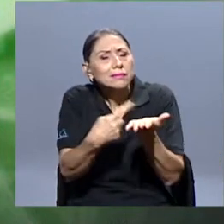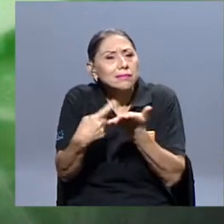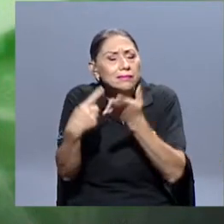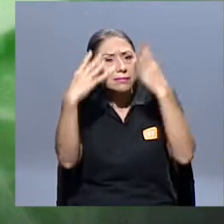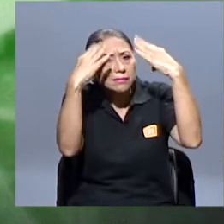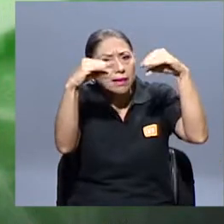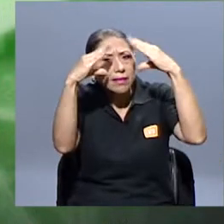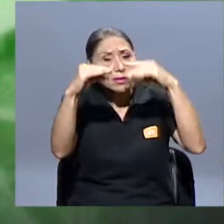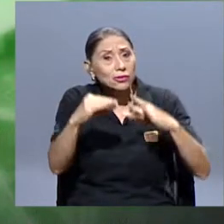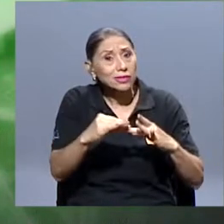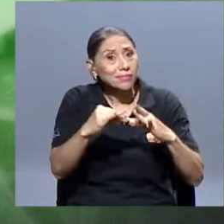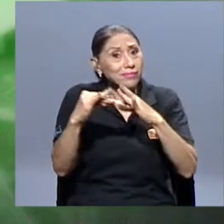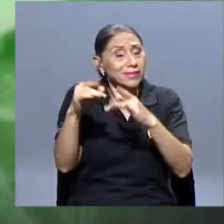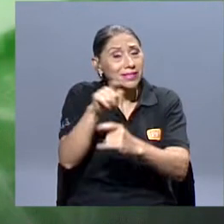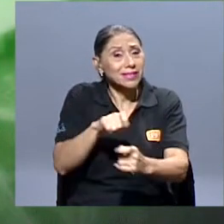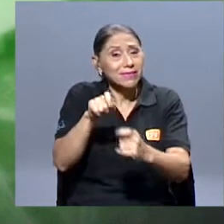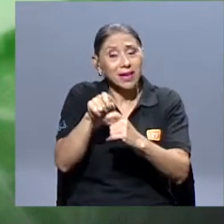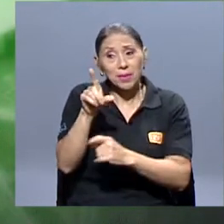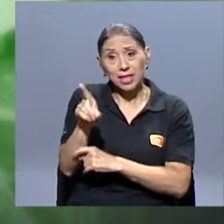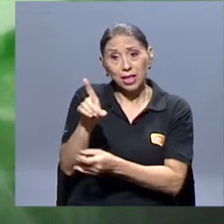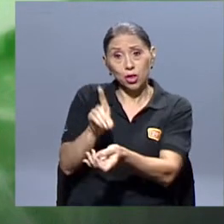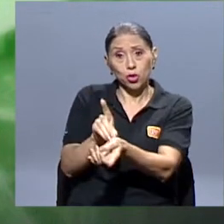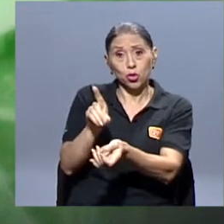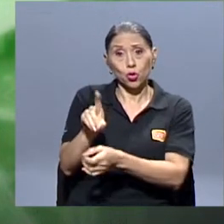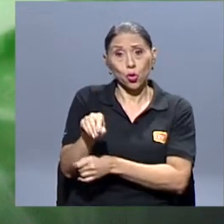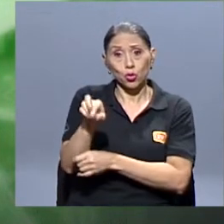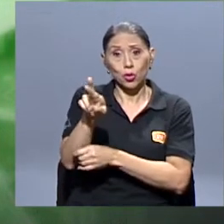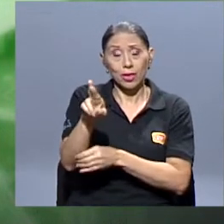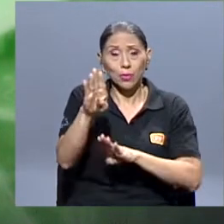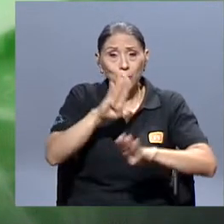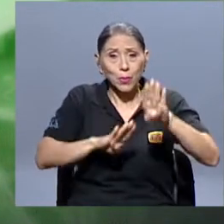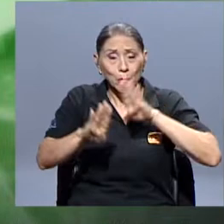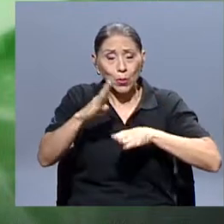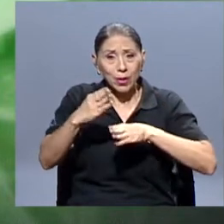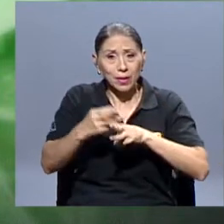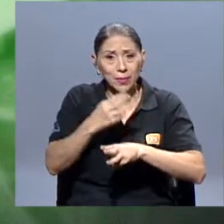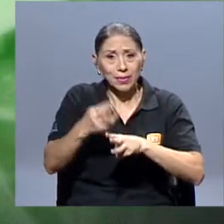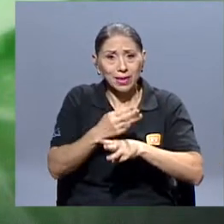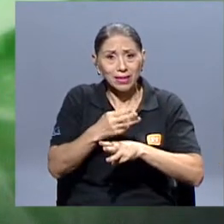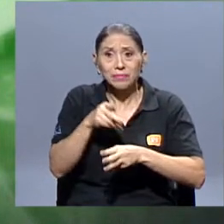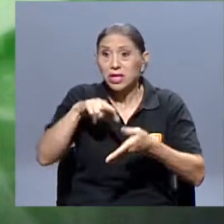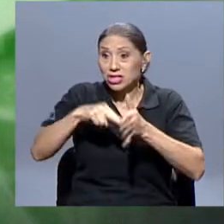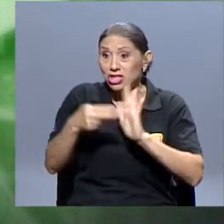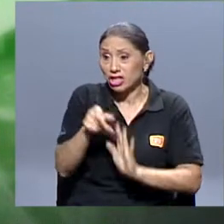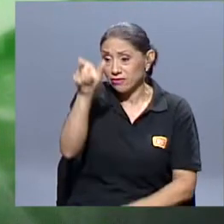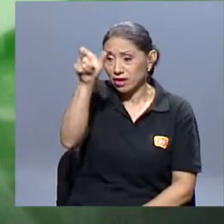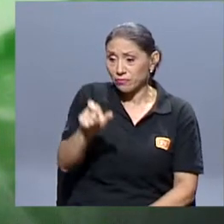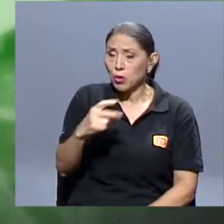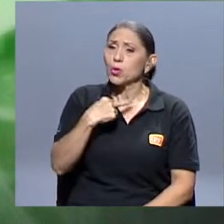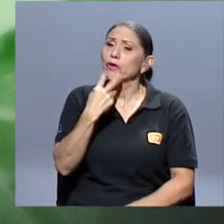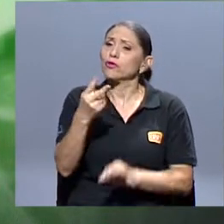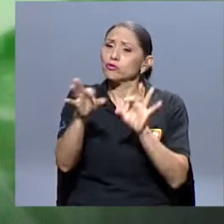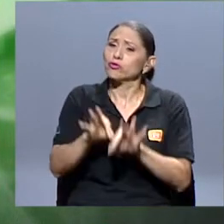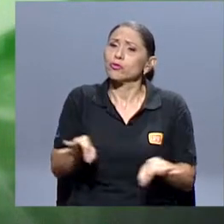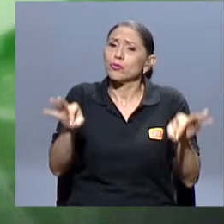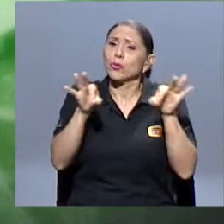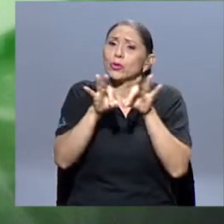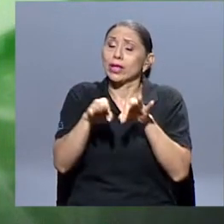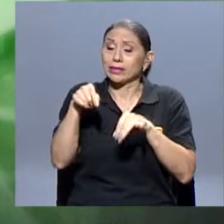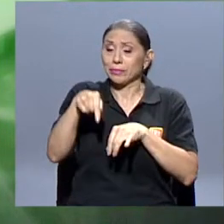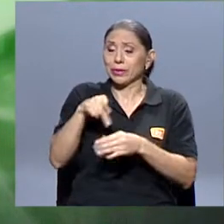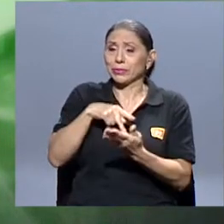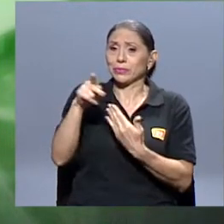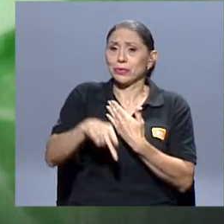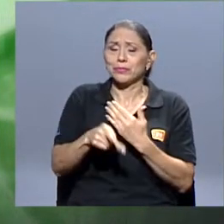por su formación con un doctorado en biología matemática, lo hace para mí una voz muy importante para esta semana en el 15. Y bueno,